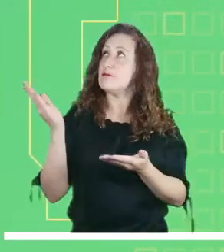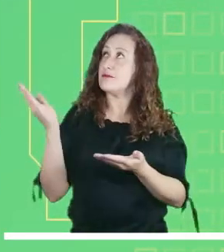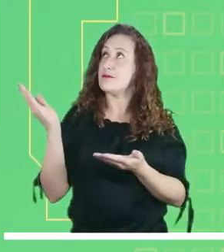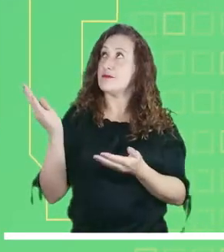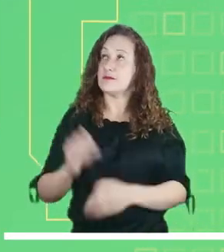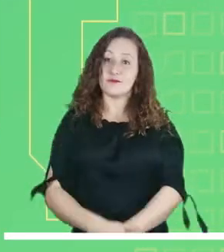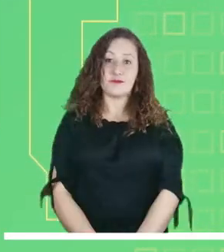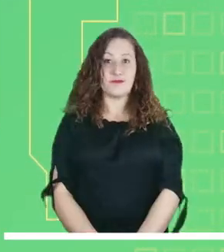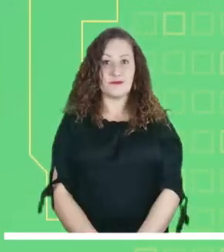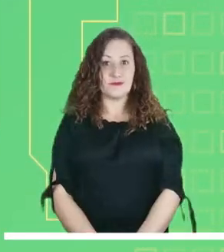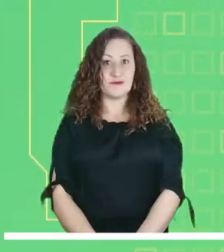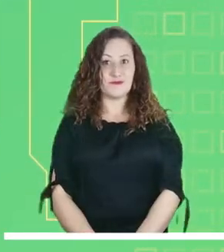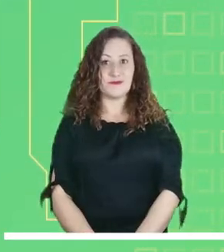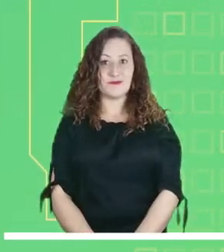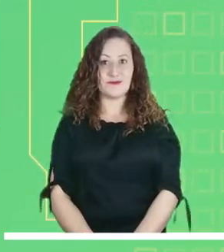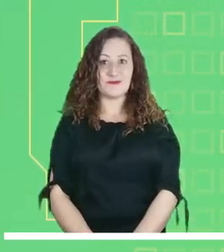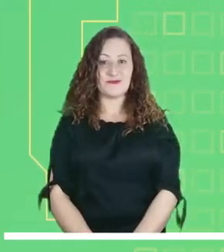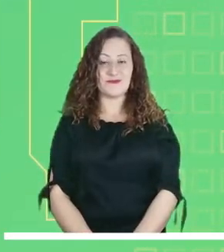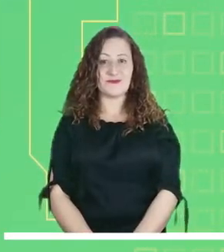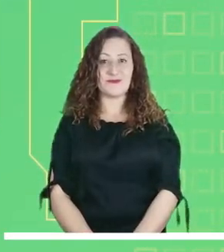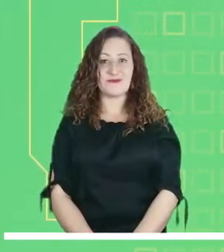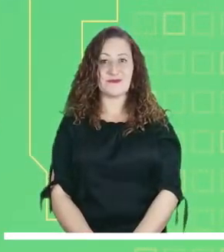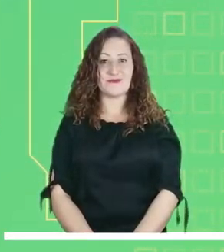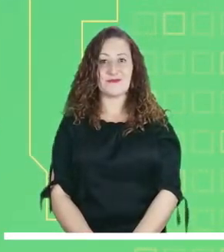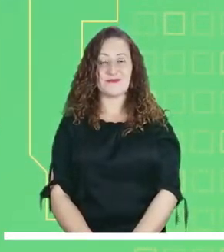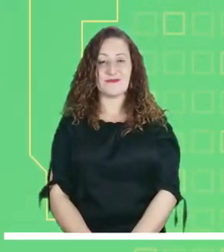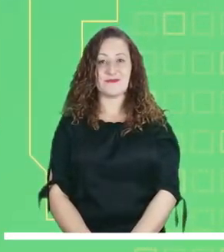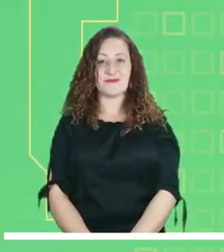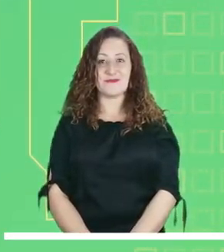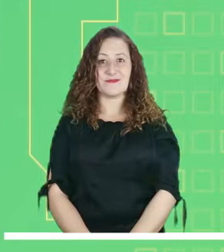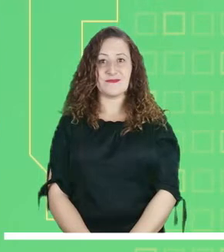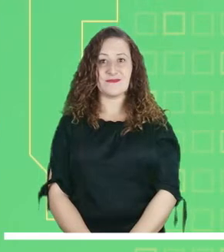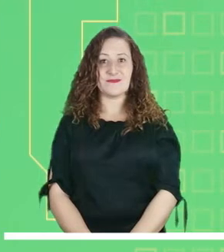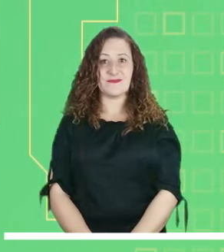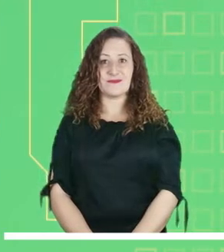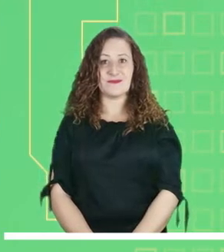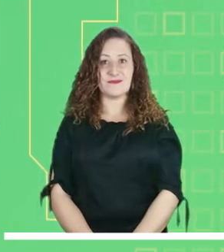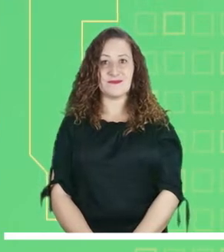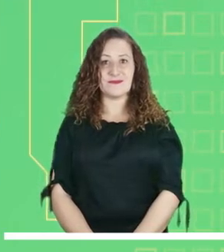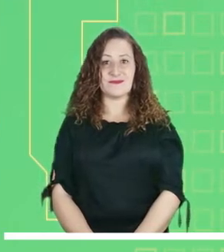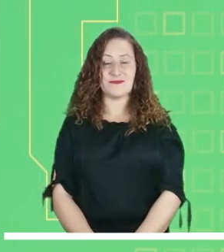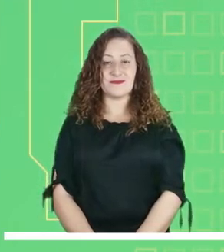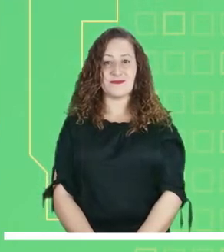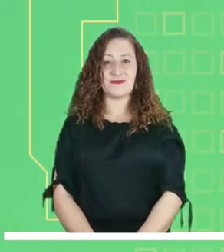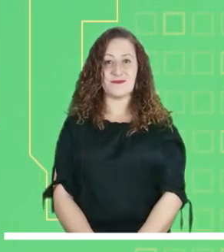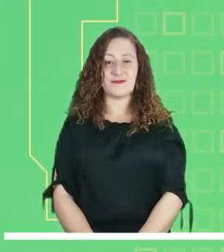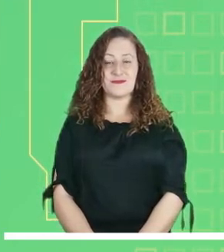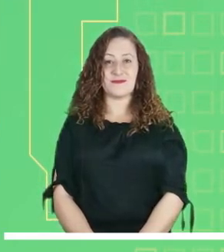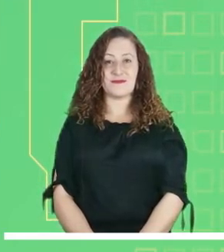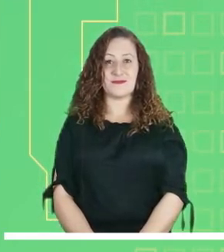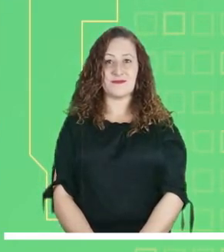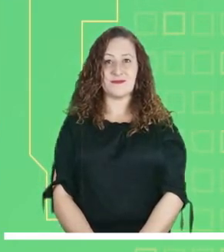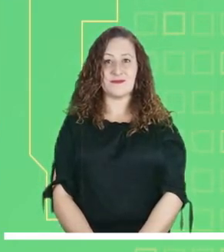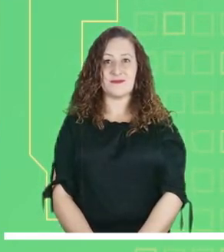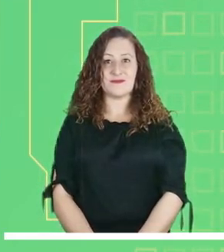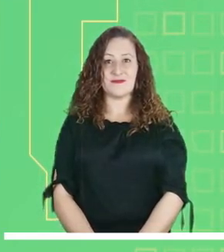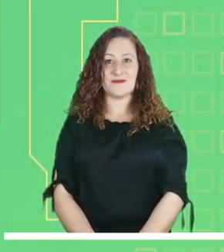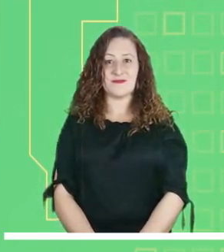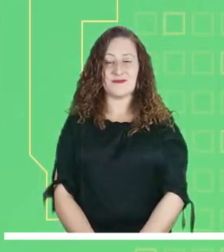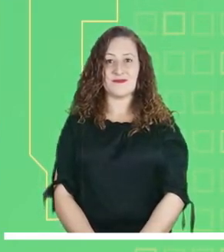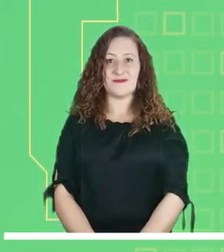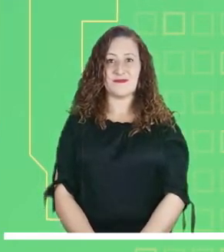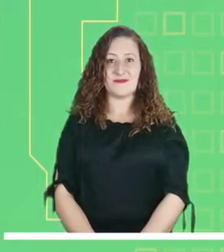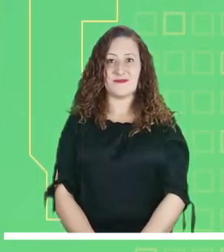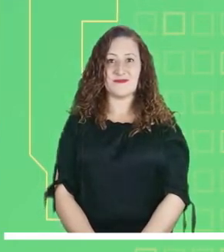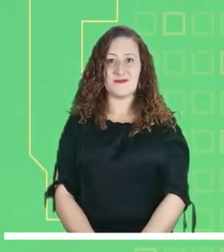incrementos moderados en los niveles de los ríos Sucio, Murindó y sus afluentes. Especial atención se recomienda en el río Sucio a la altura del